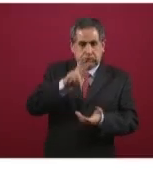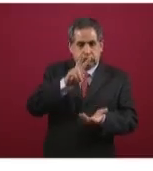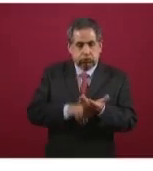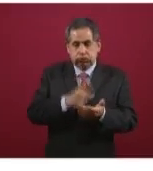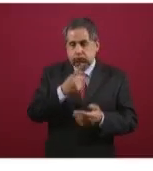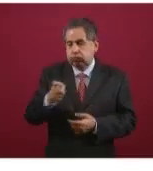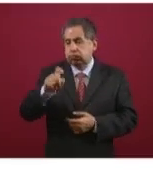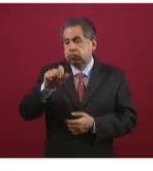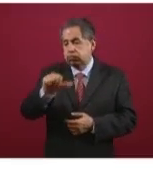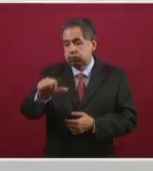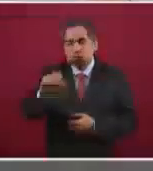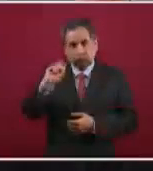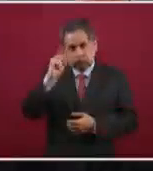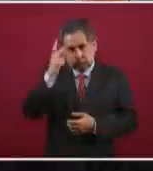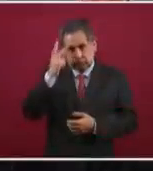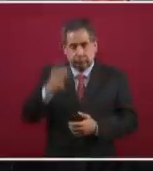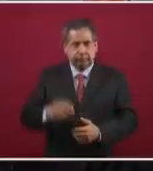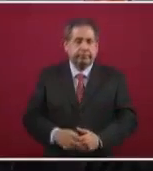2.116.